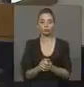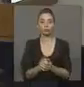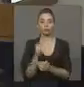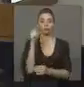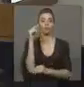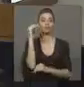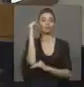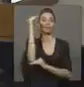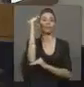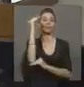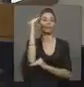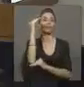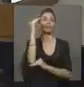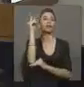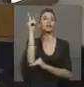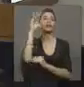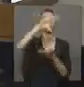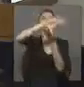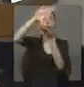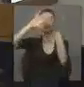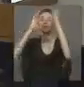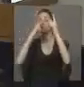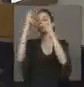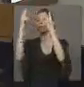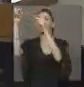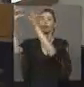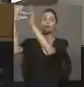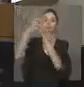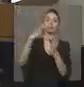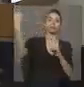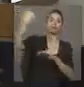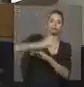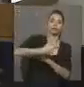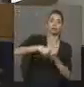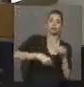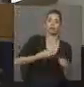condicionada también por lo que ocurre en el mundo y sin duda por algunas